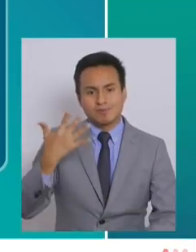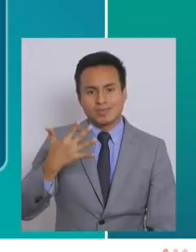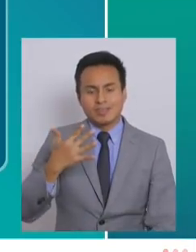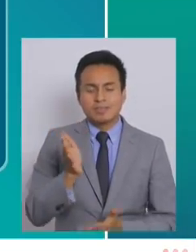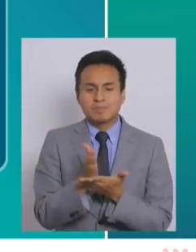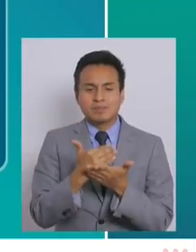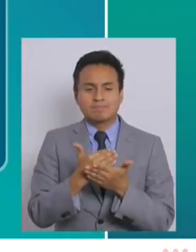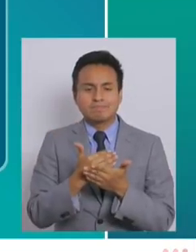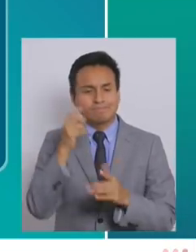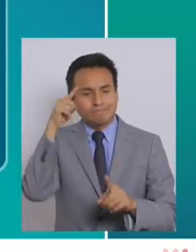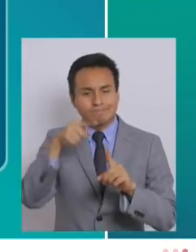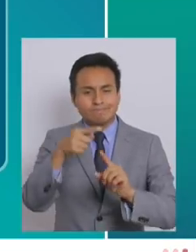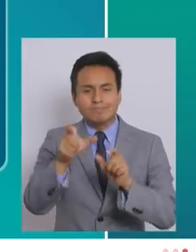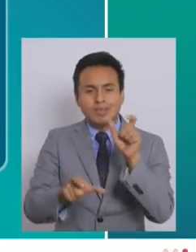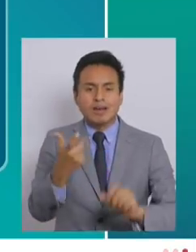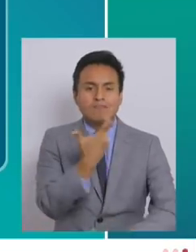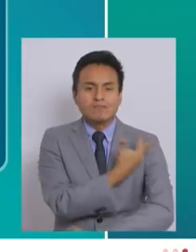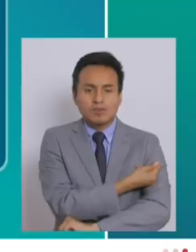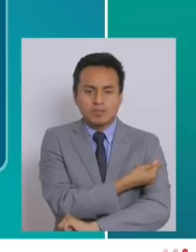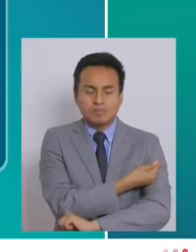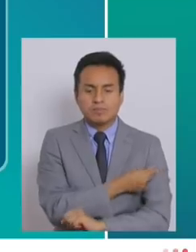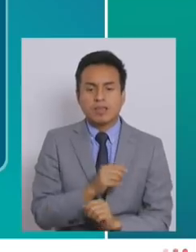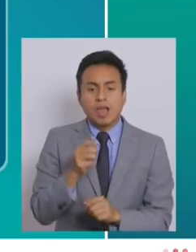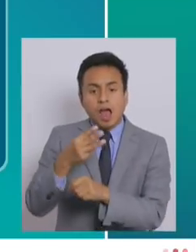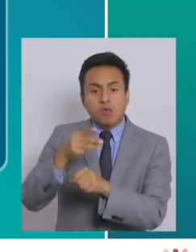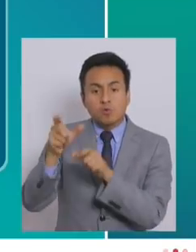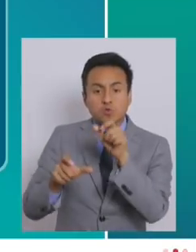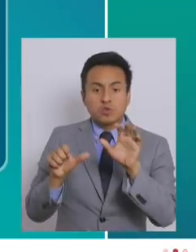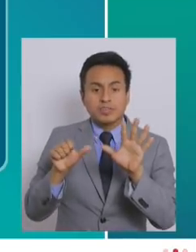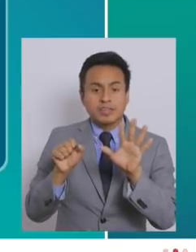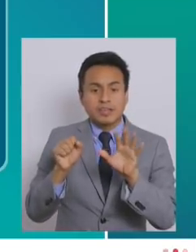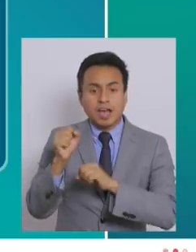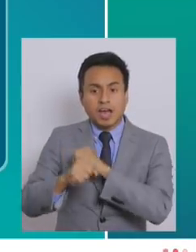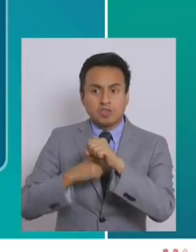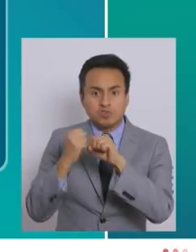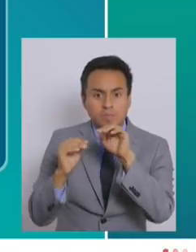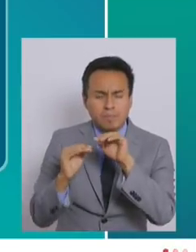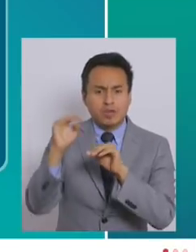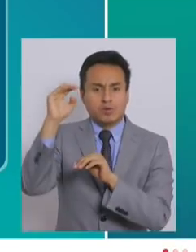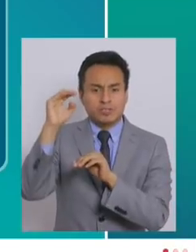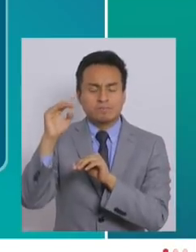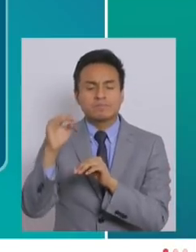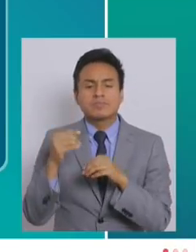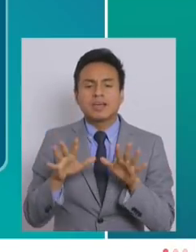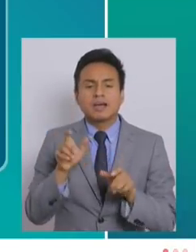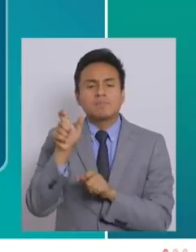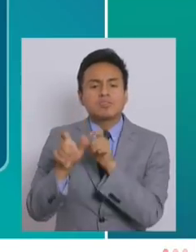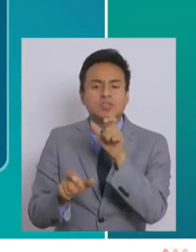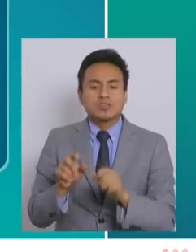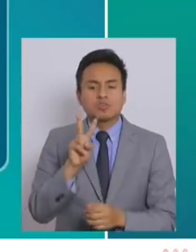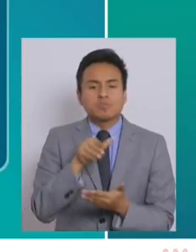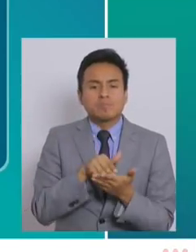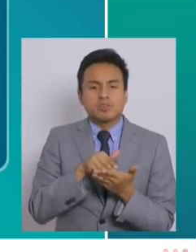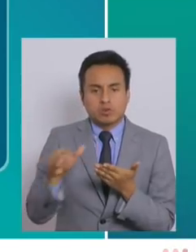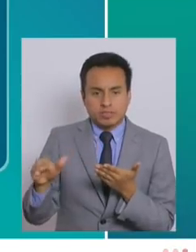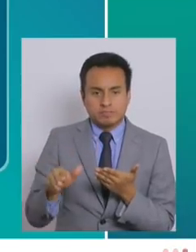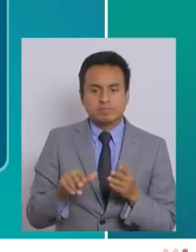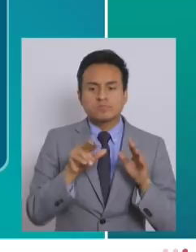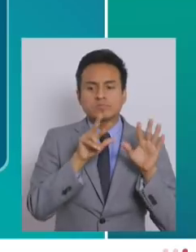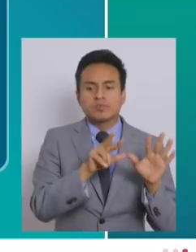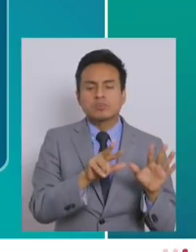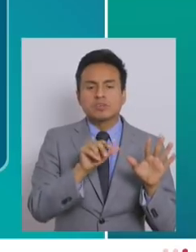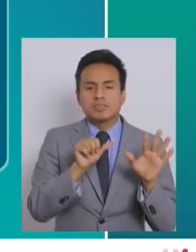en el plan de vacunación y en adultos mayores de 60 años ya hemos vacunado a 2 millones